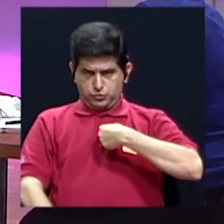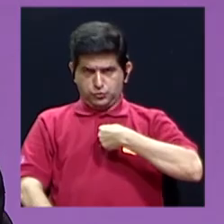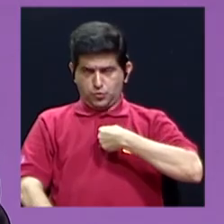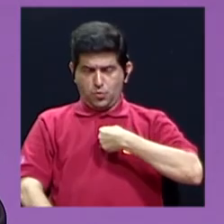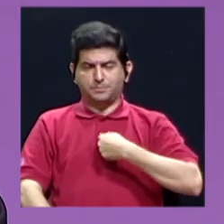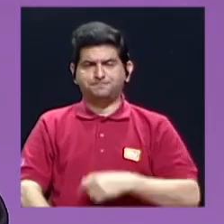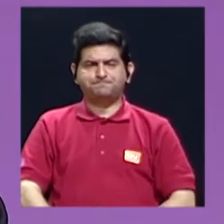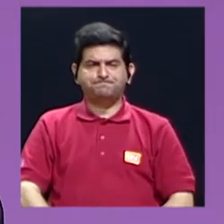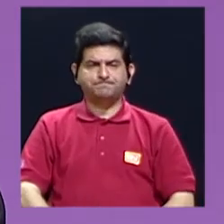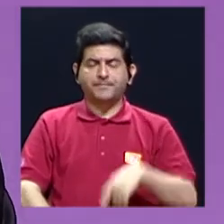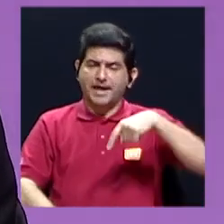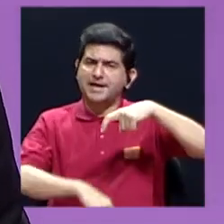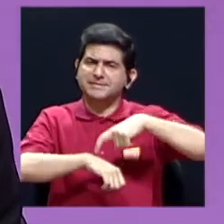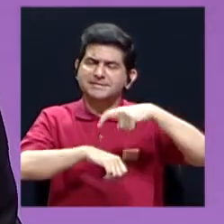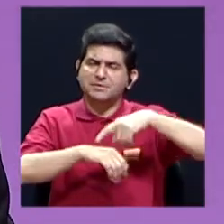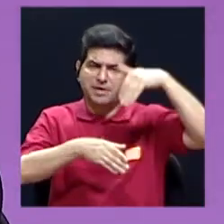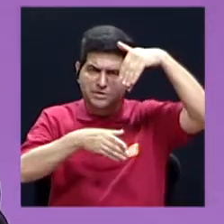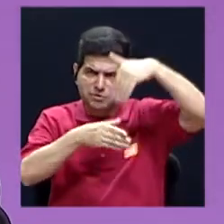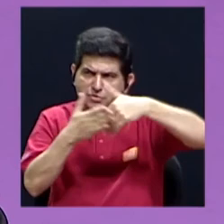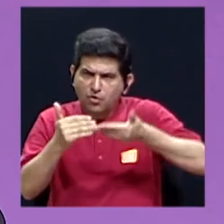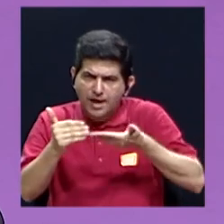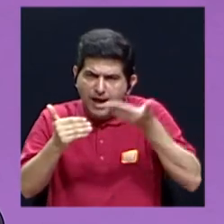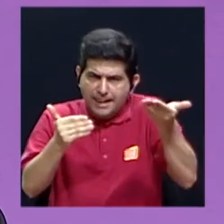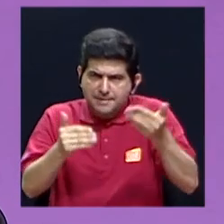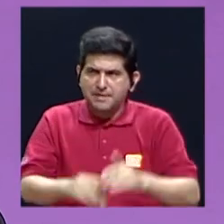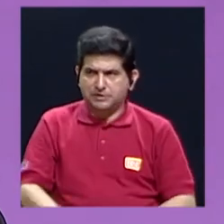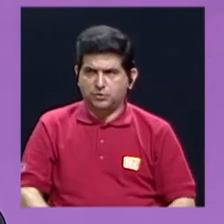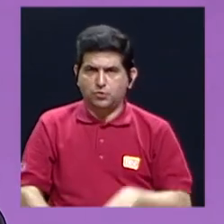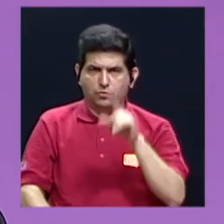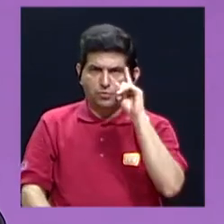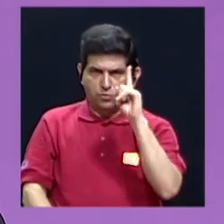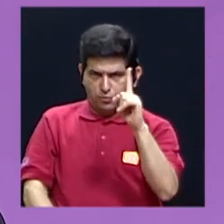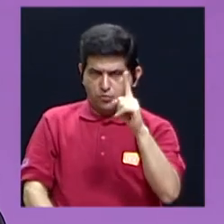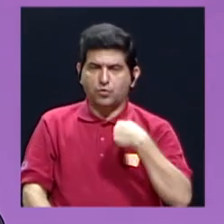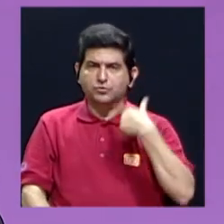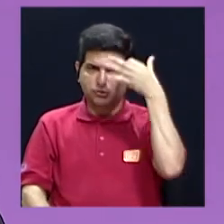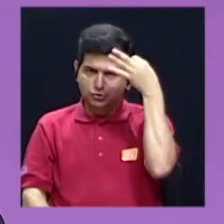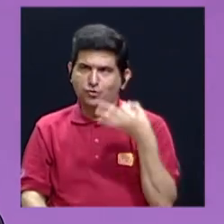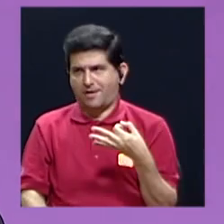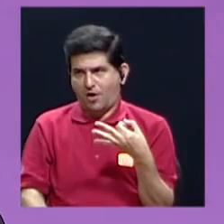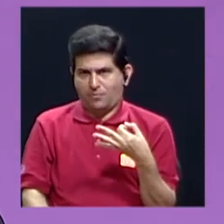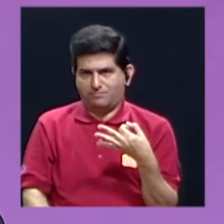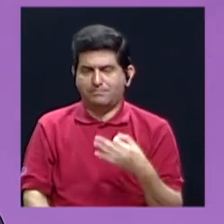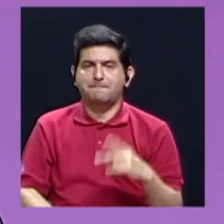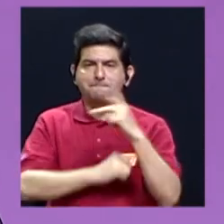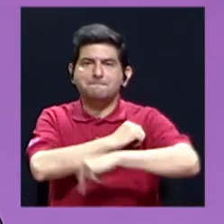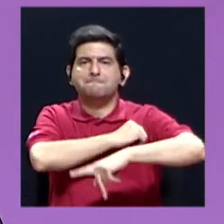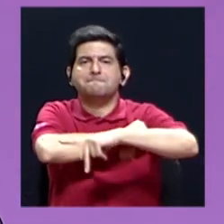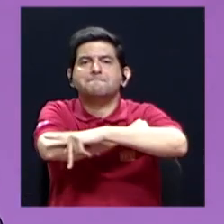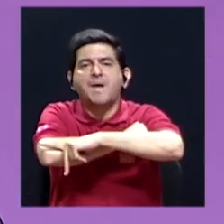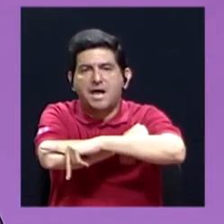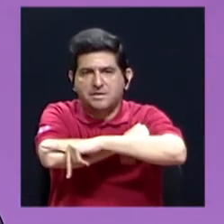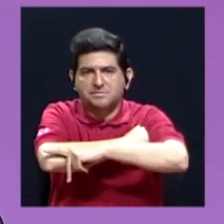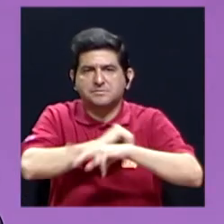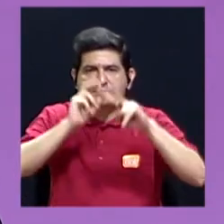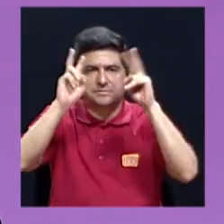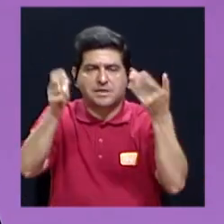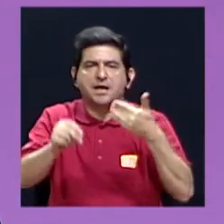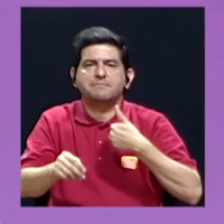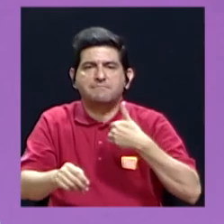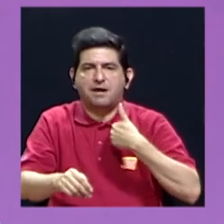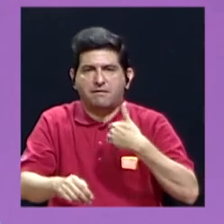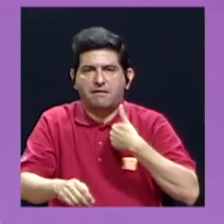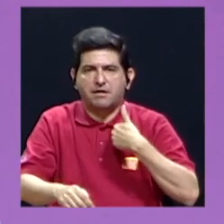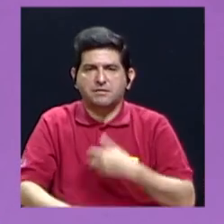quisiera, digamos, aquí introducir un elemento que es el siguiente. A mí me parece que el país, el tema que tiene en